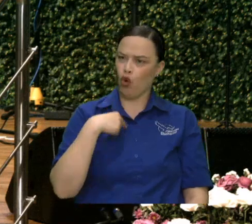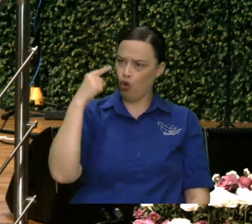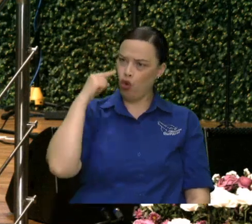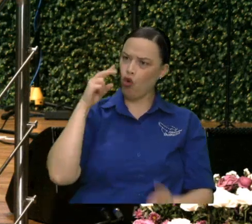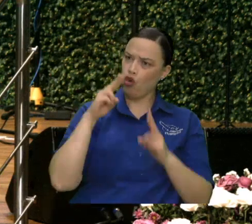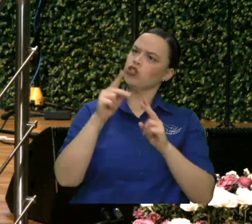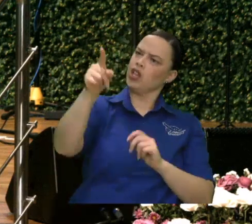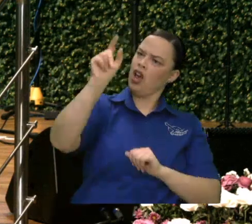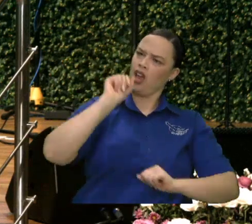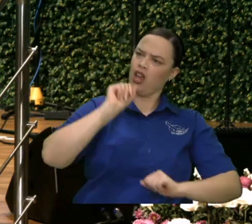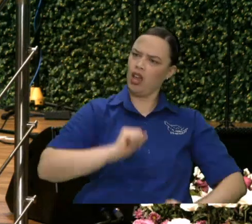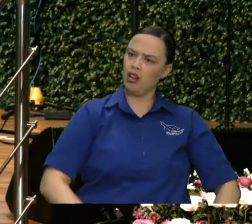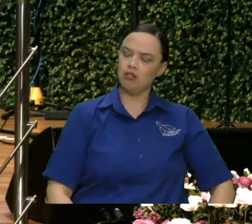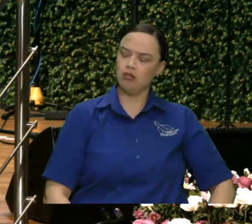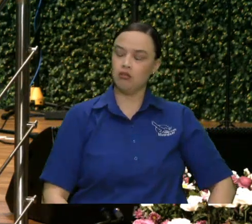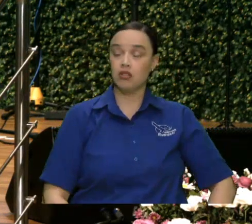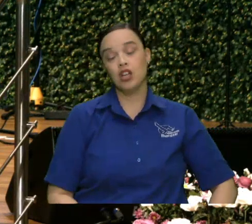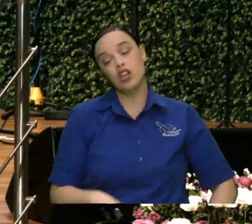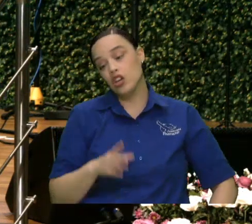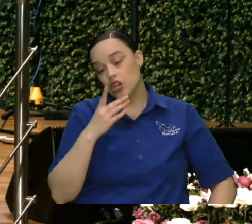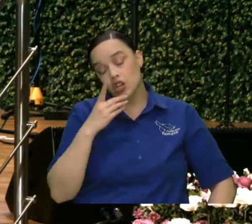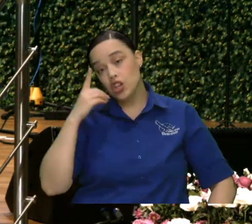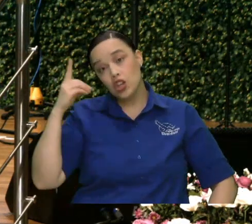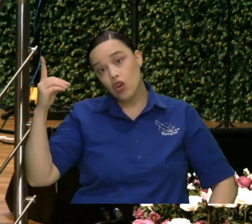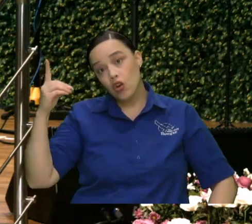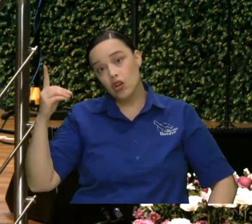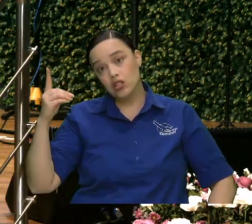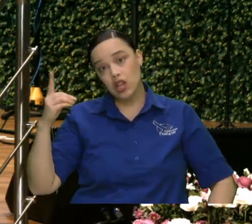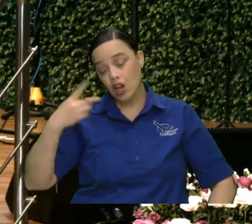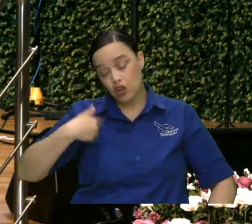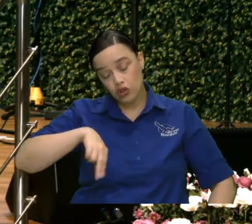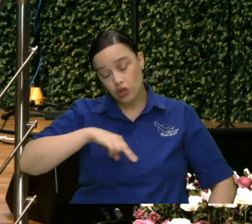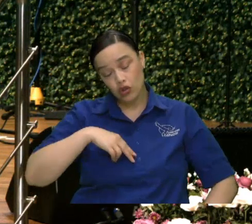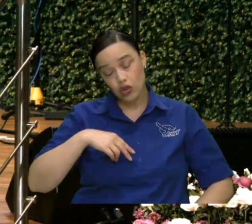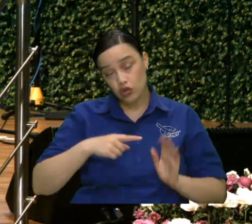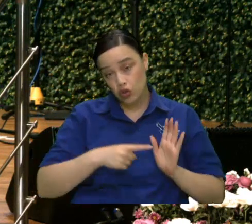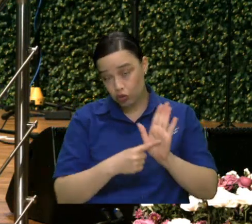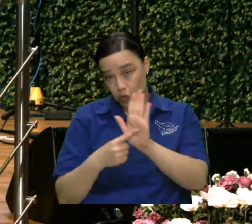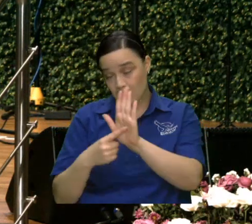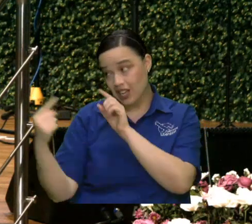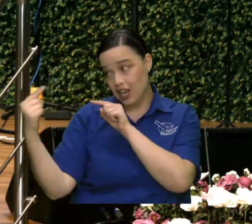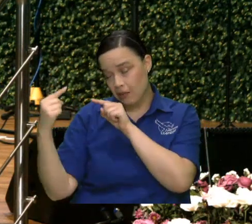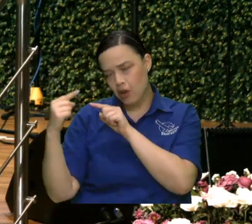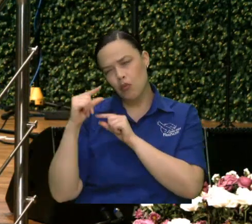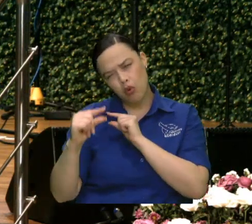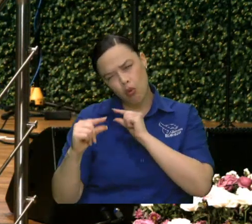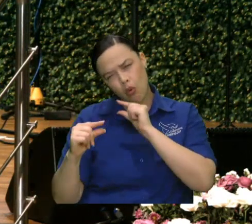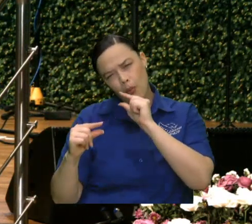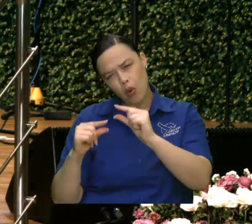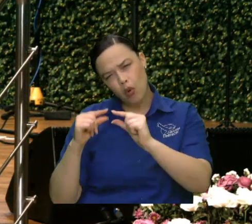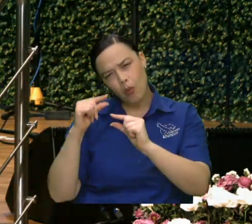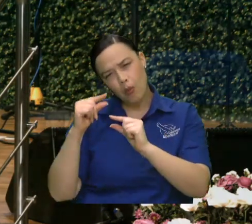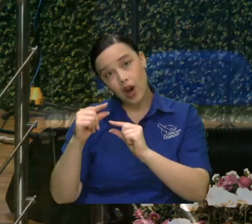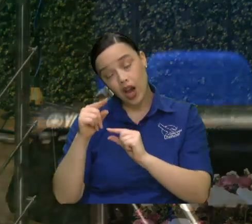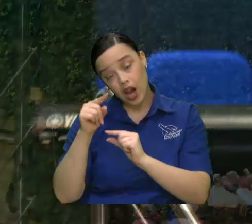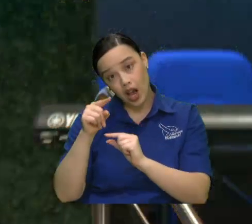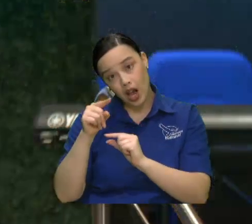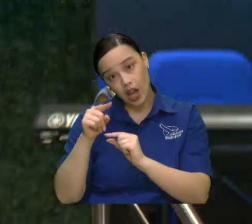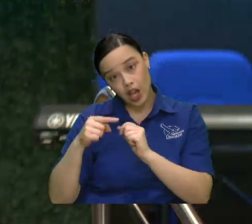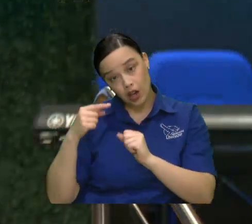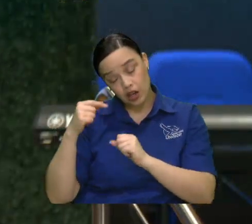dios nos trae desde abajo y nos va mostrando nuestros enemigos y poco a poco hermano vamos viendo a este empezó a correr lo